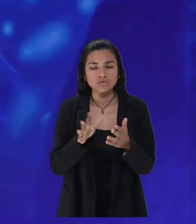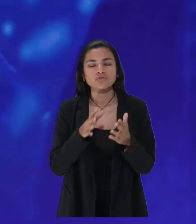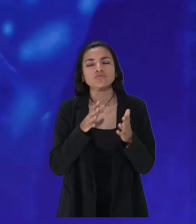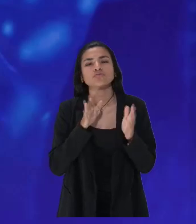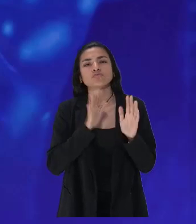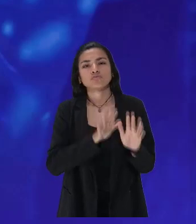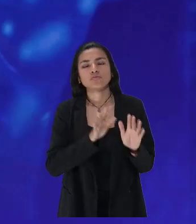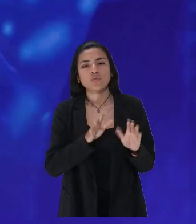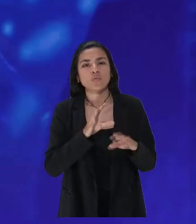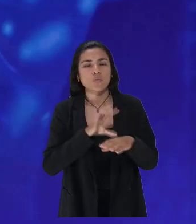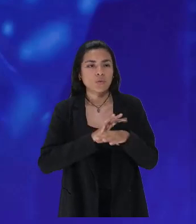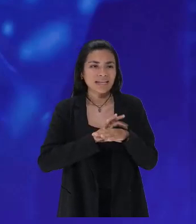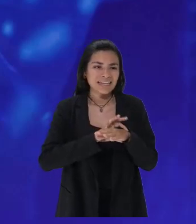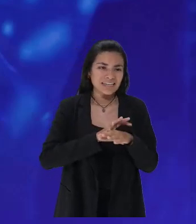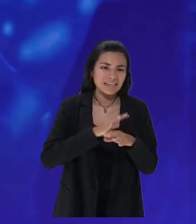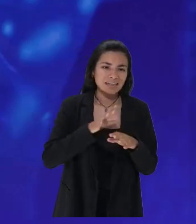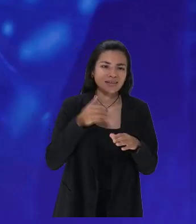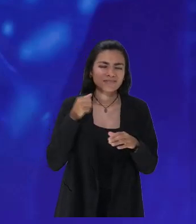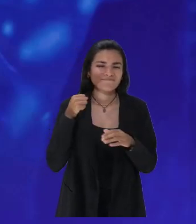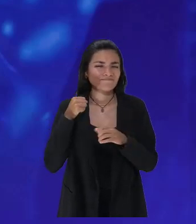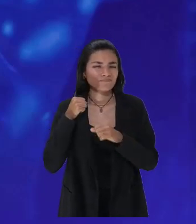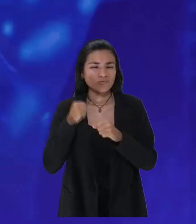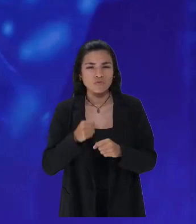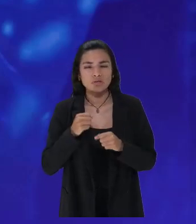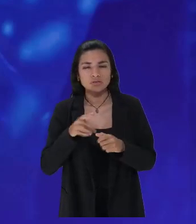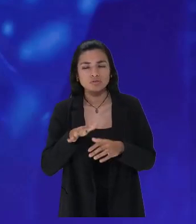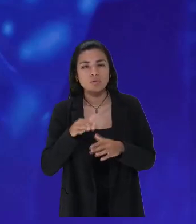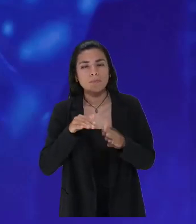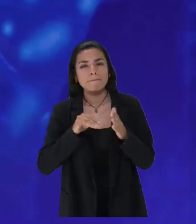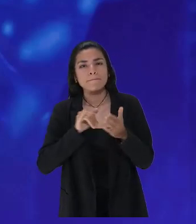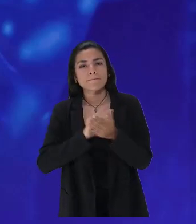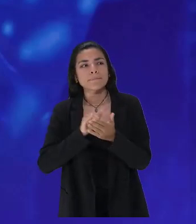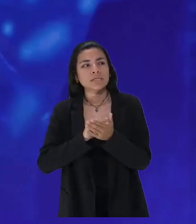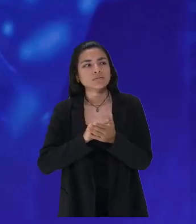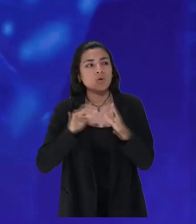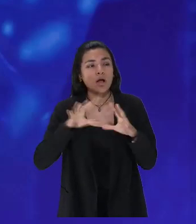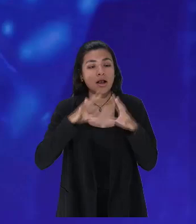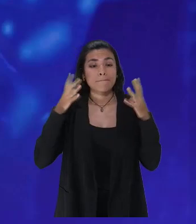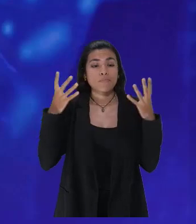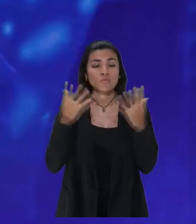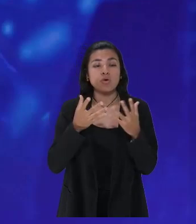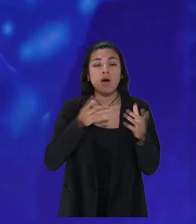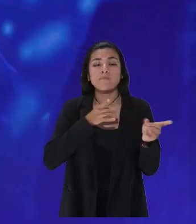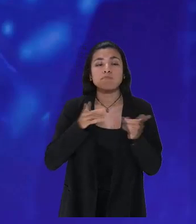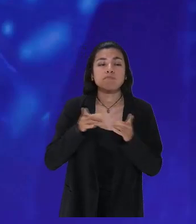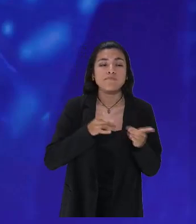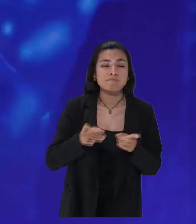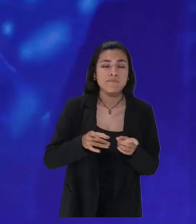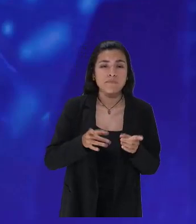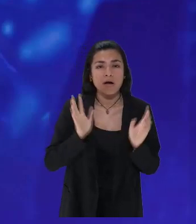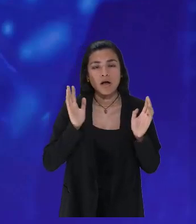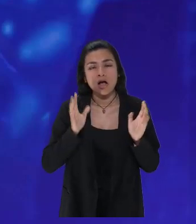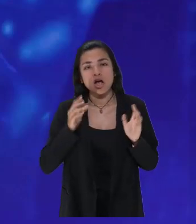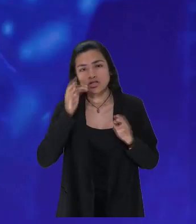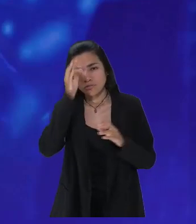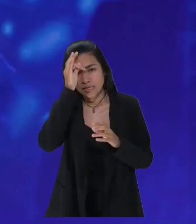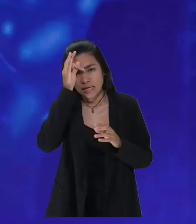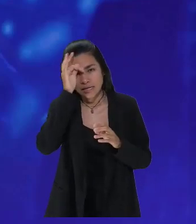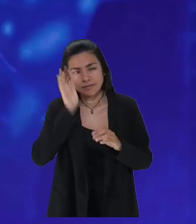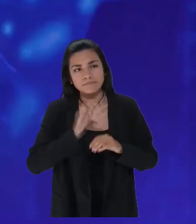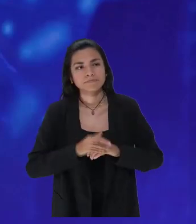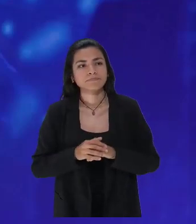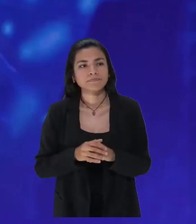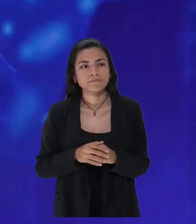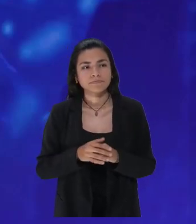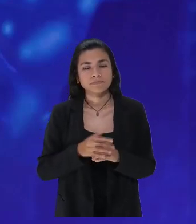coger mucha fuerza al punto de que las facultades de medicina en todo el mundo empezaron a montar hospitales simulados. ¿Por qué?